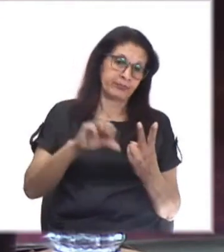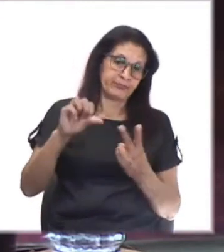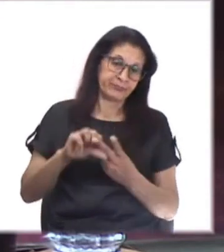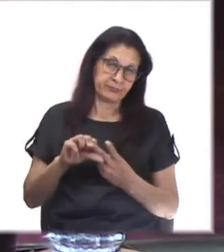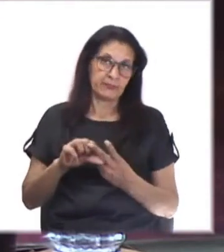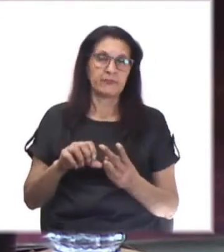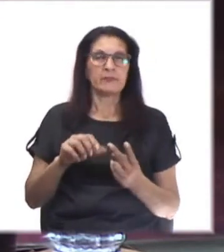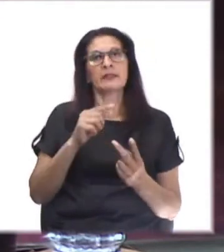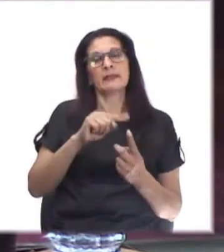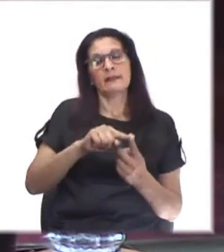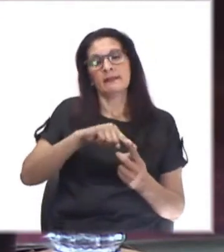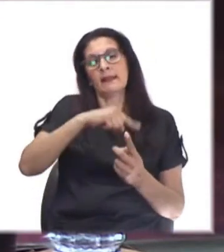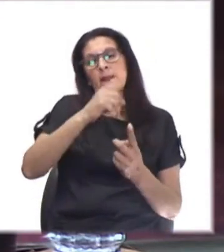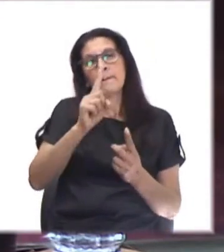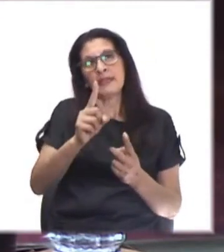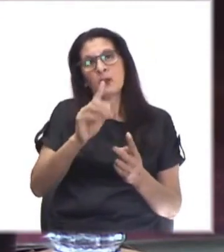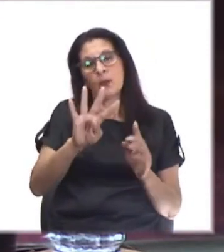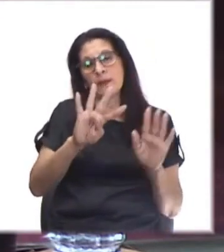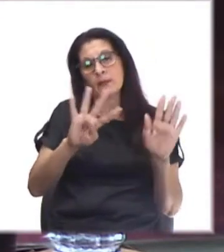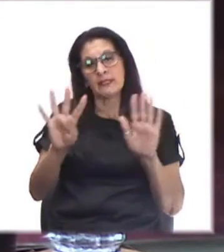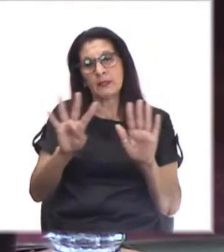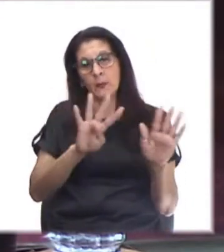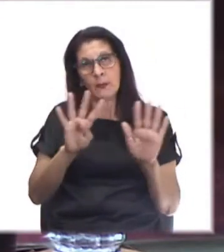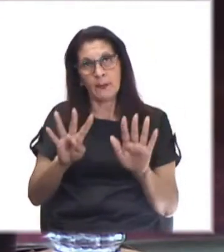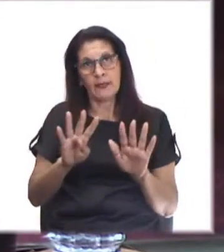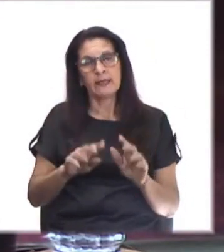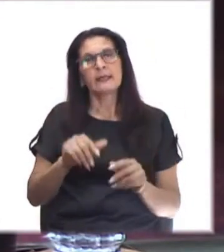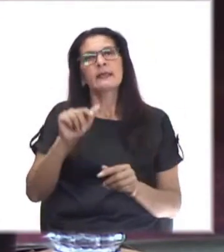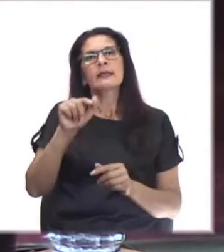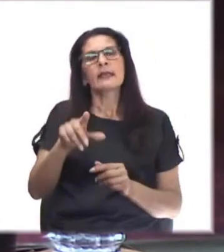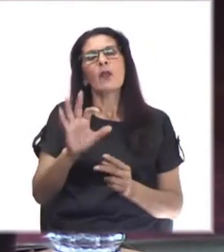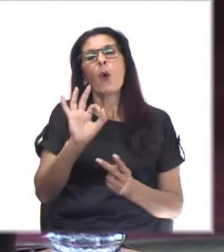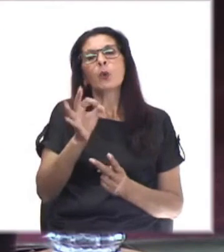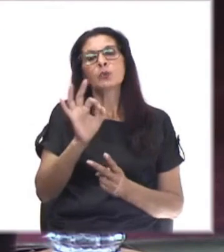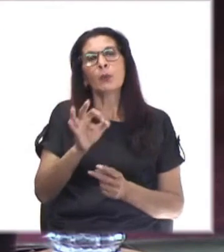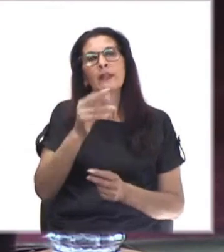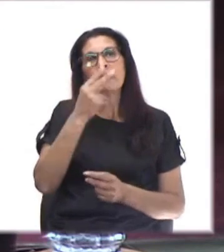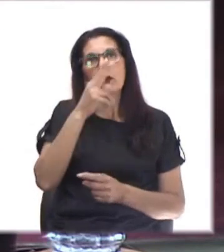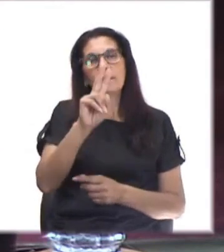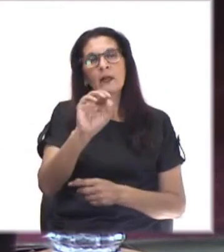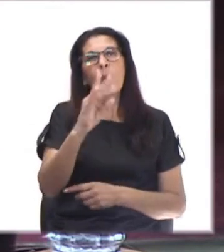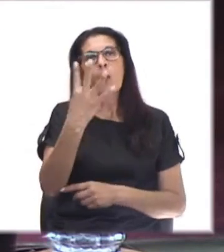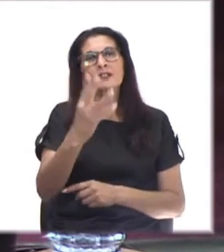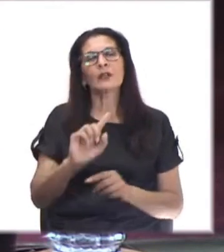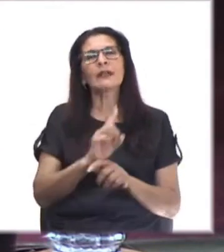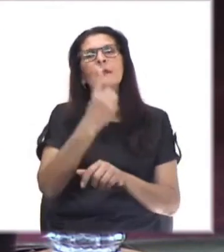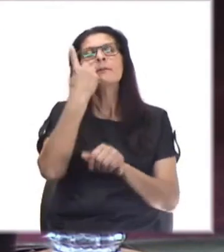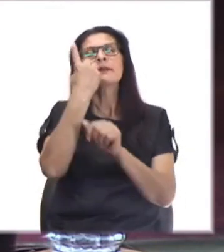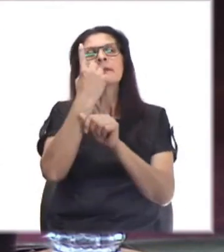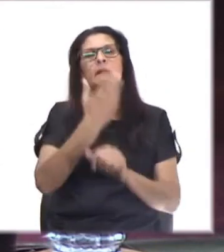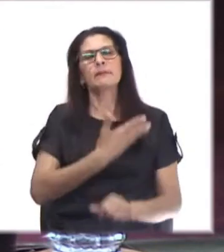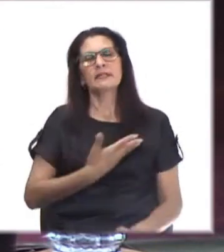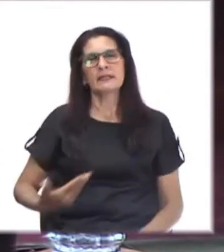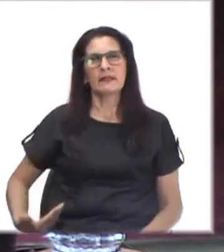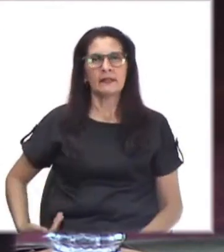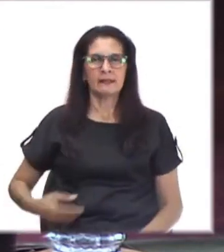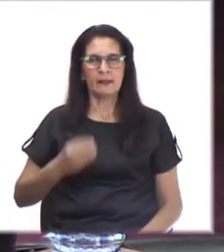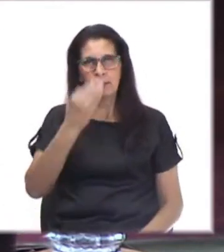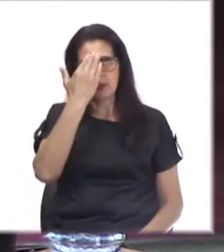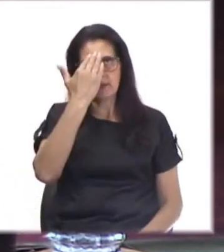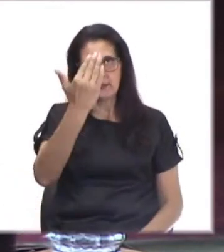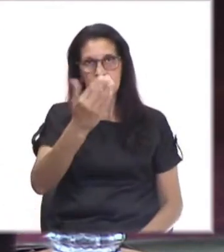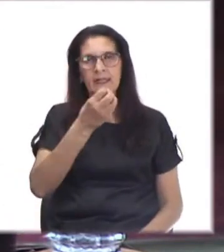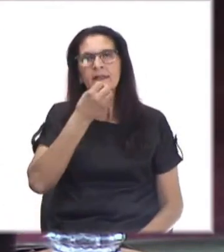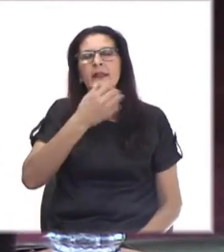el de la siguiente en 1999, se convierte en octubre del 2004 en el primer presidente electo por el Frente Amplio en la historia